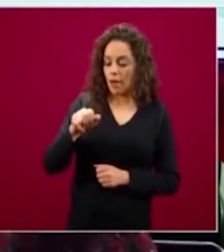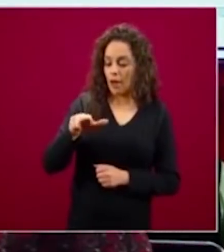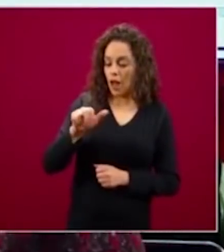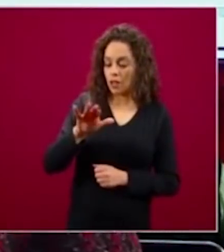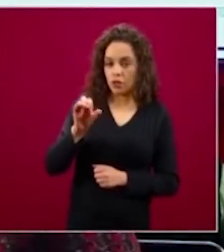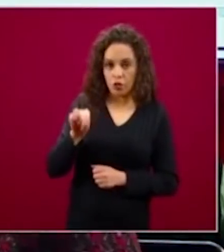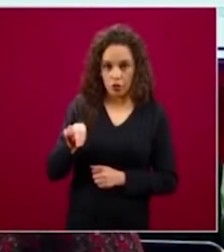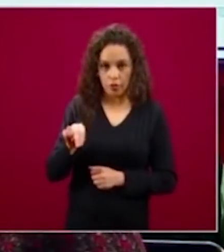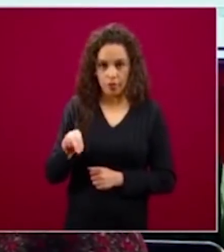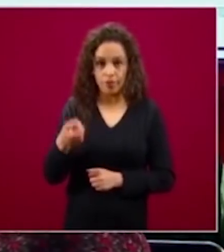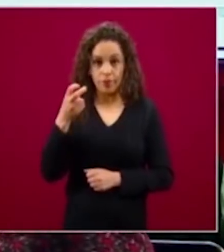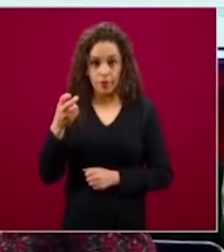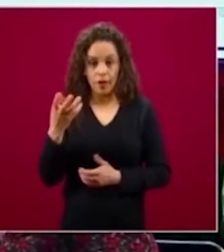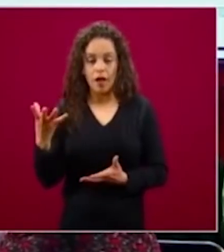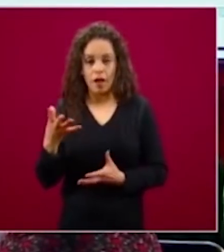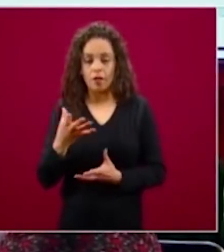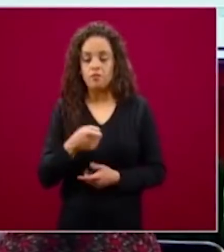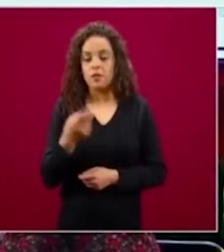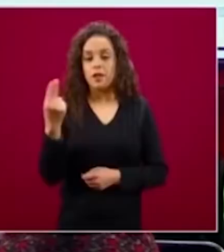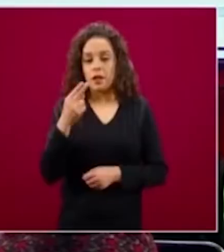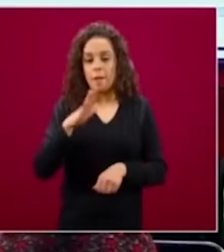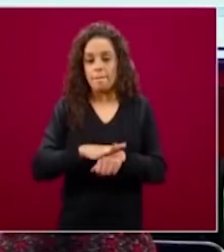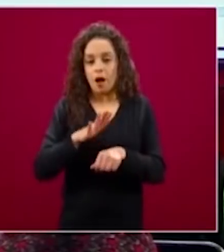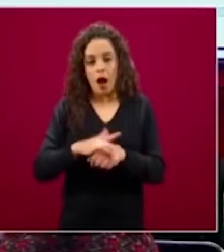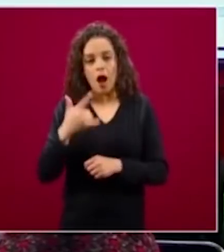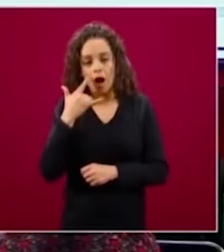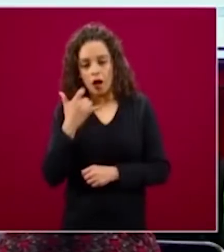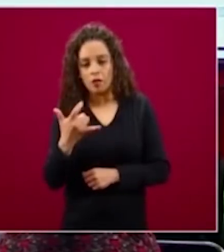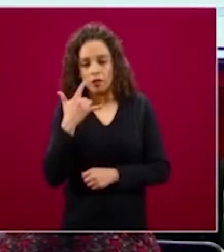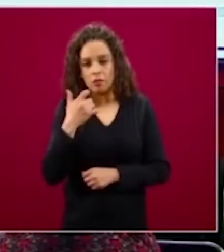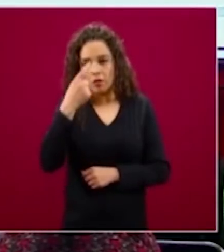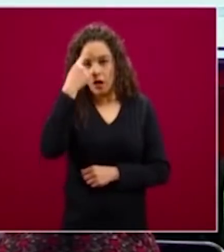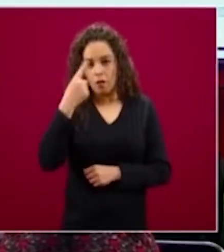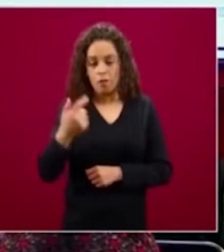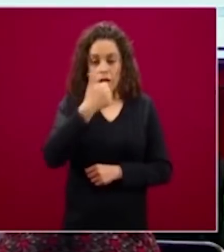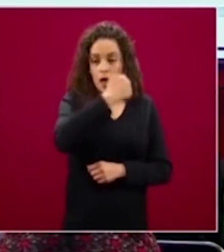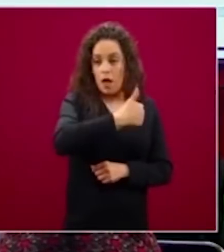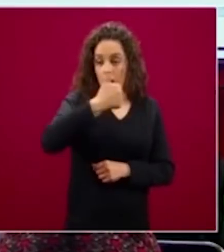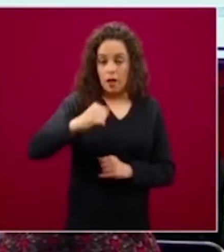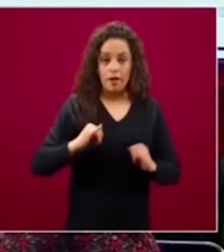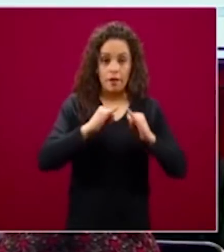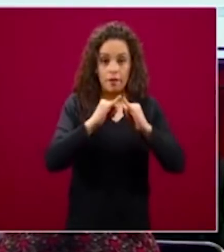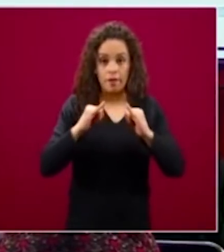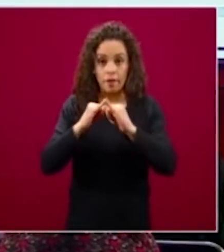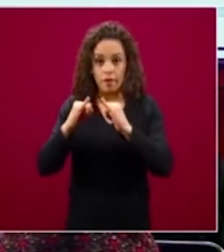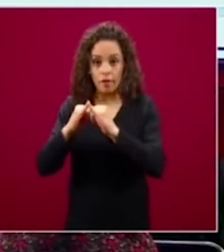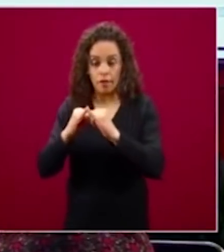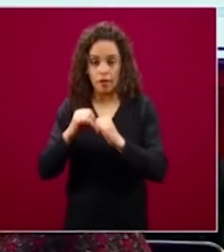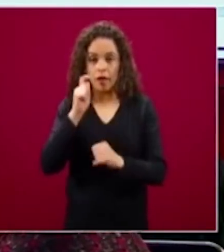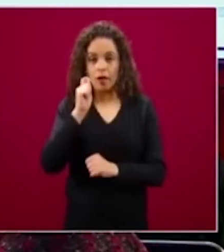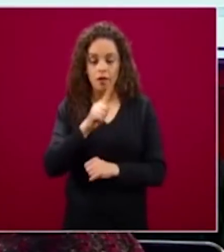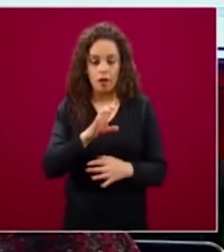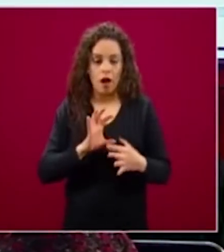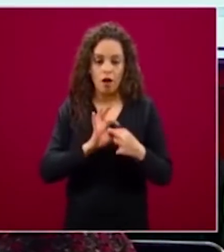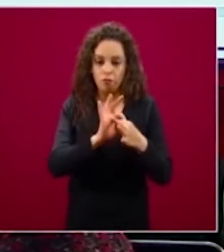también a estos esfuerzos y estamos viendo por institución cómo corresponde donde hay